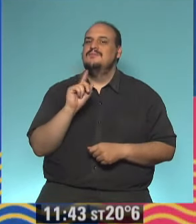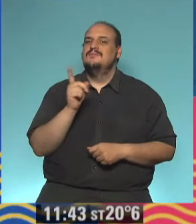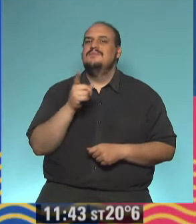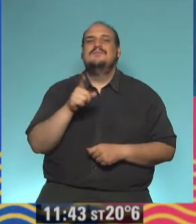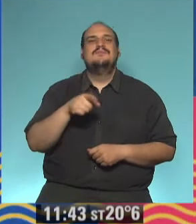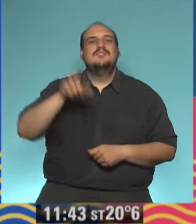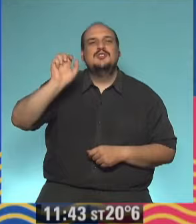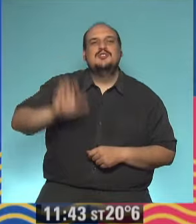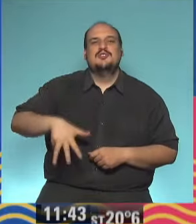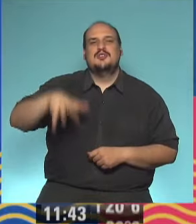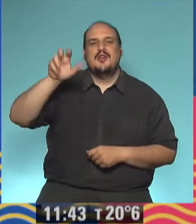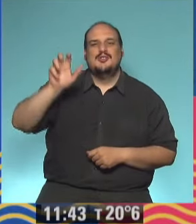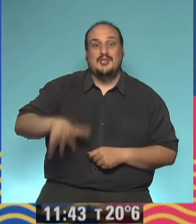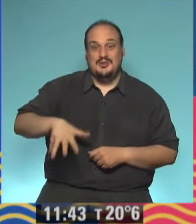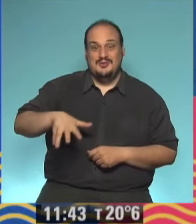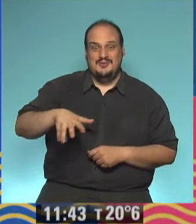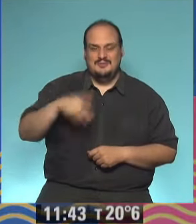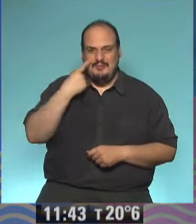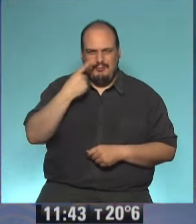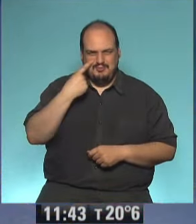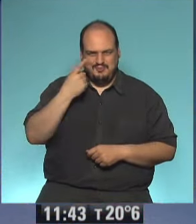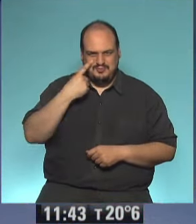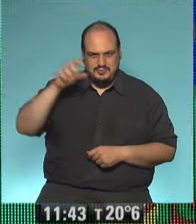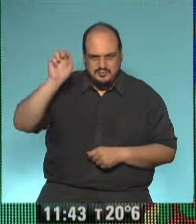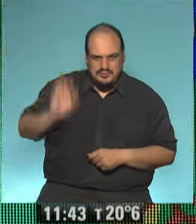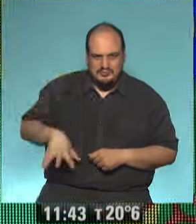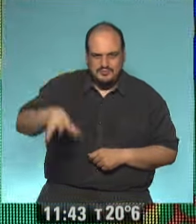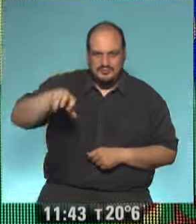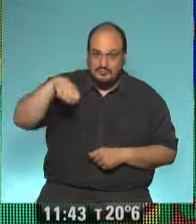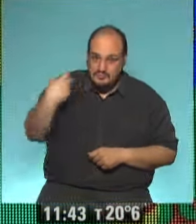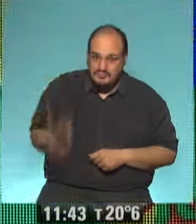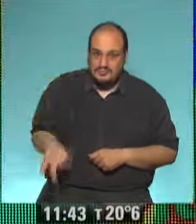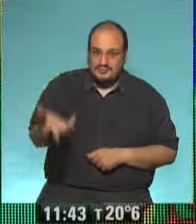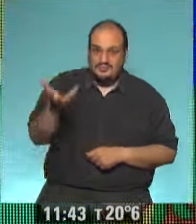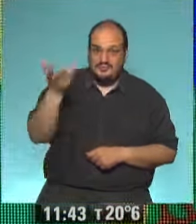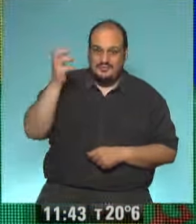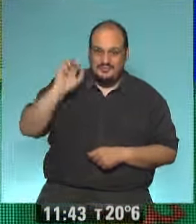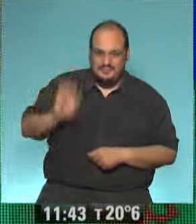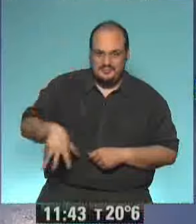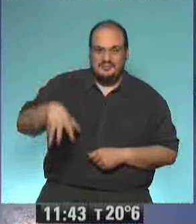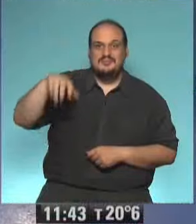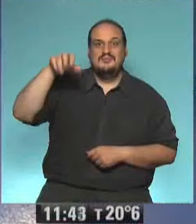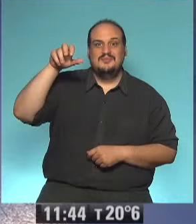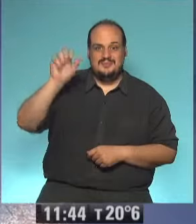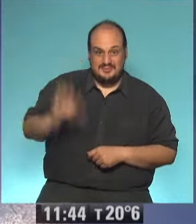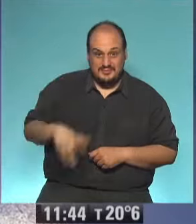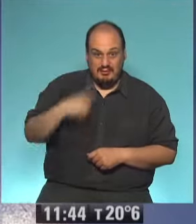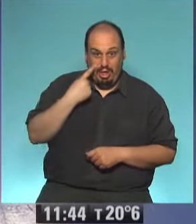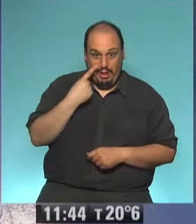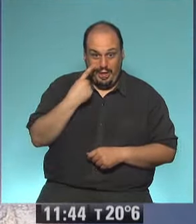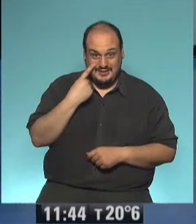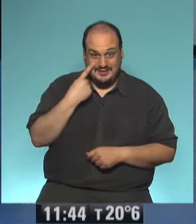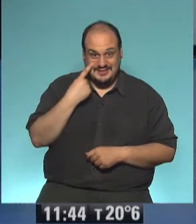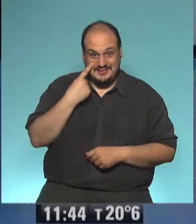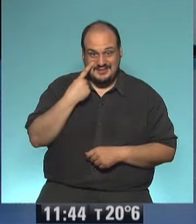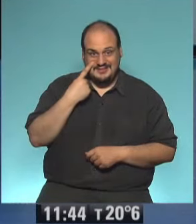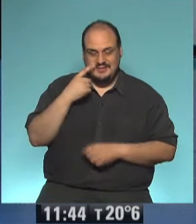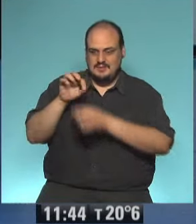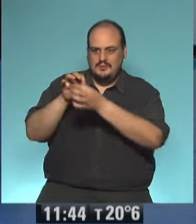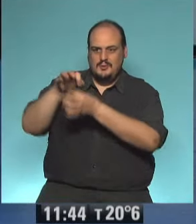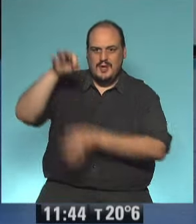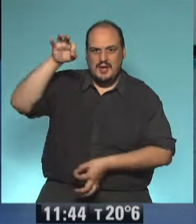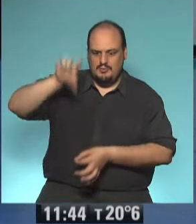yo-yo. Claro. ¿Conocen ustedes, chicos de segundo y tercero, el yo-yo? Ese que se tira con un hilo y vuelve. Es